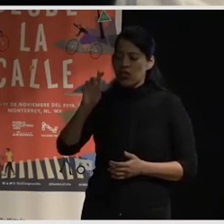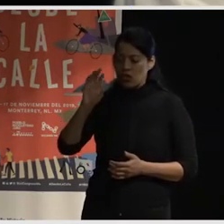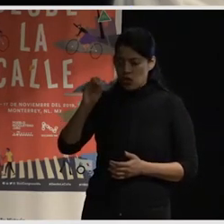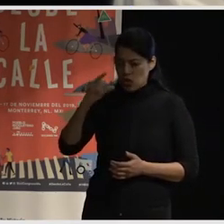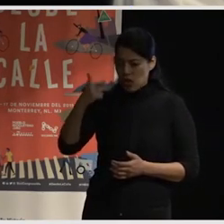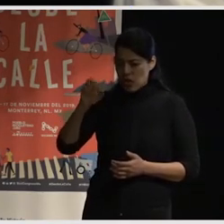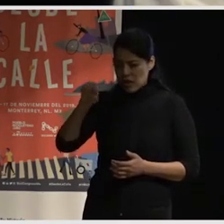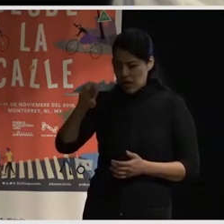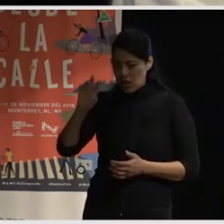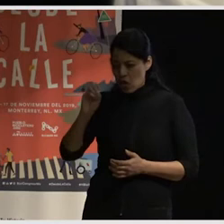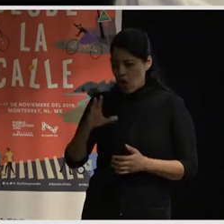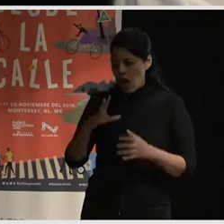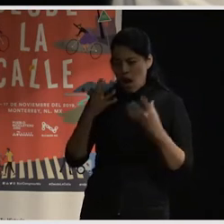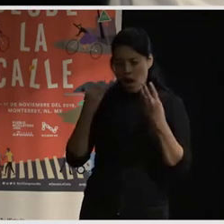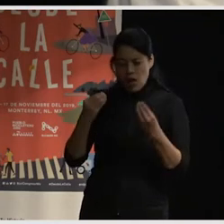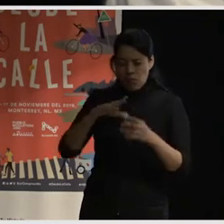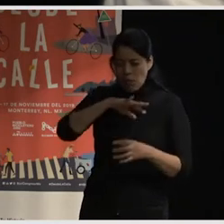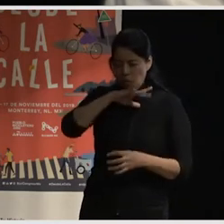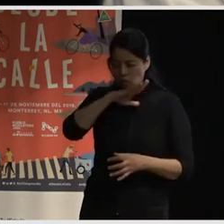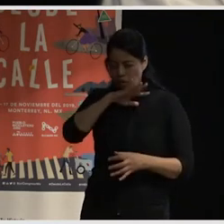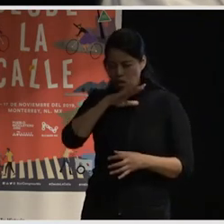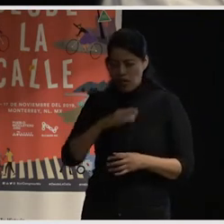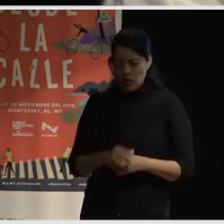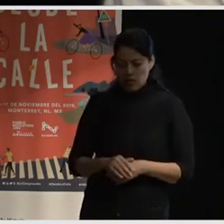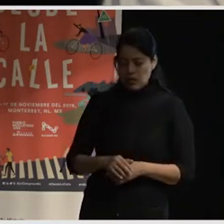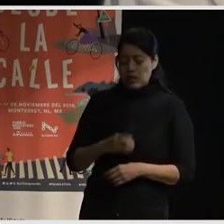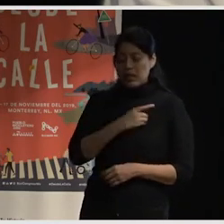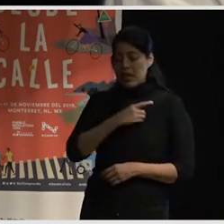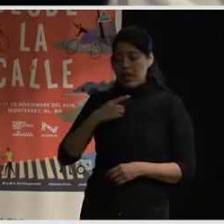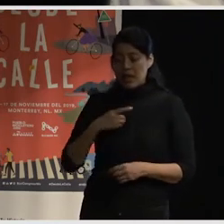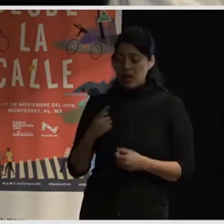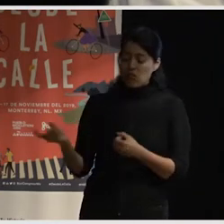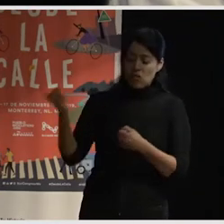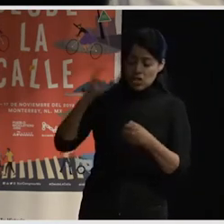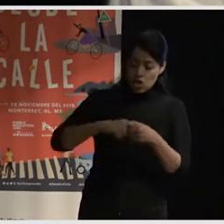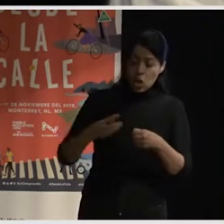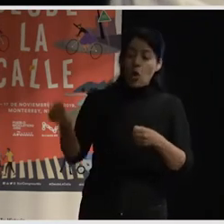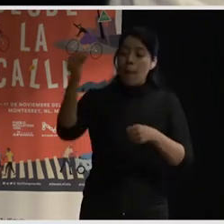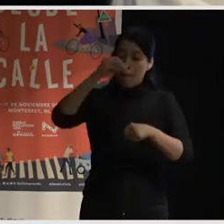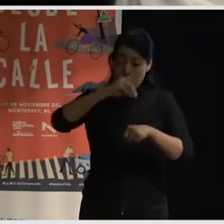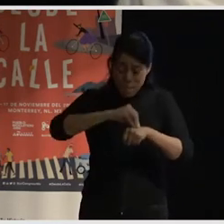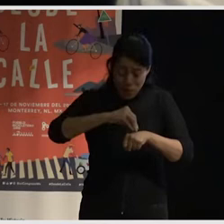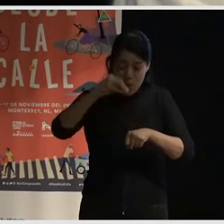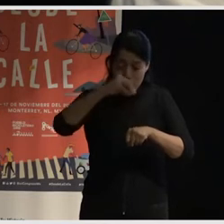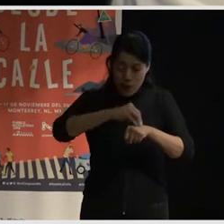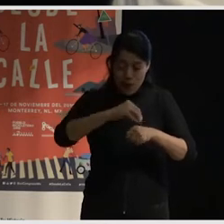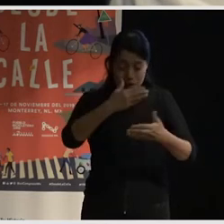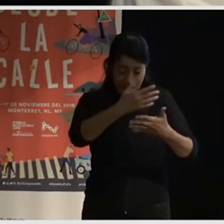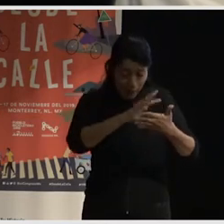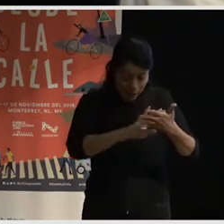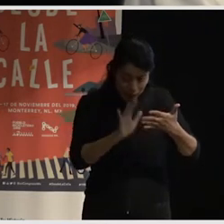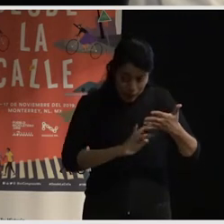digamos de contaminantes que debemos de incluir en la agenda debemos de romper la barrera